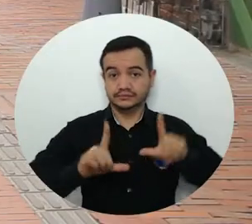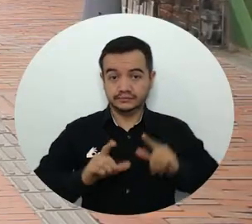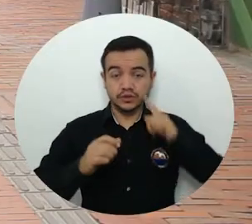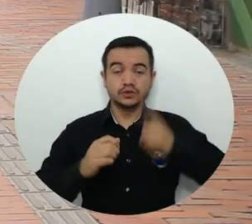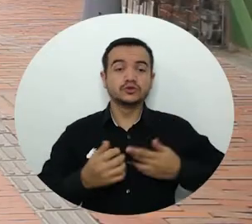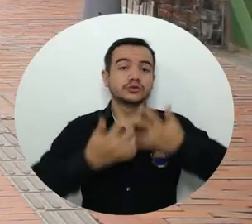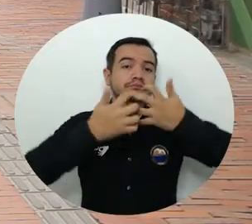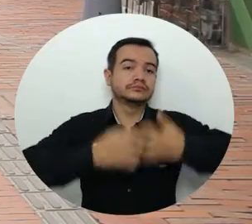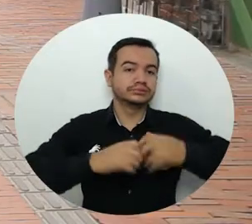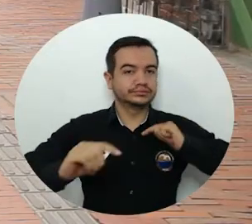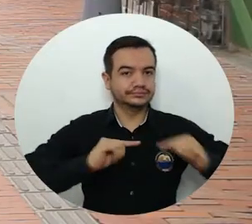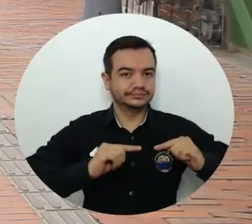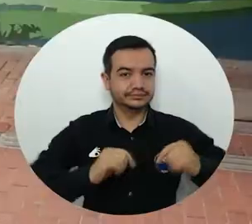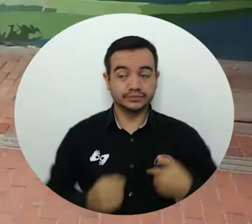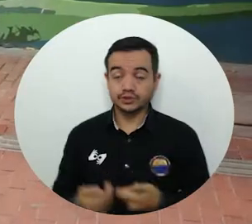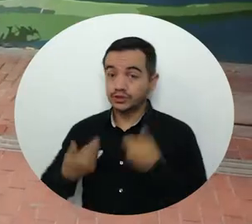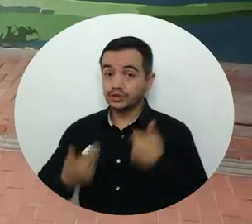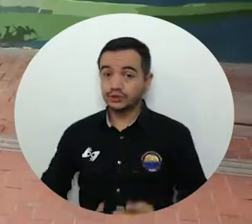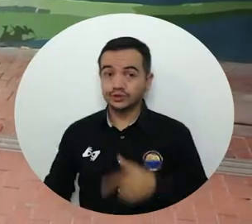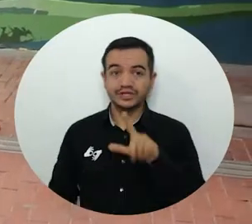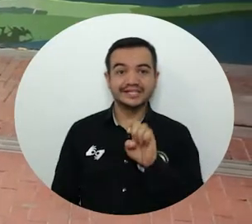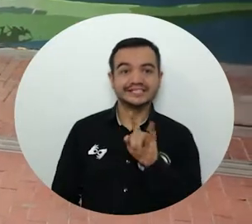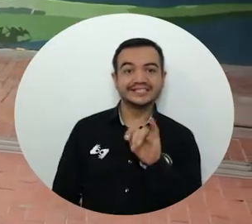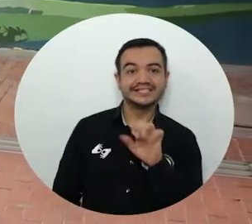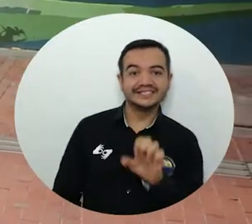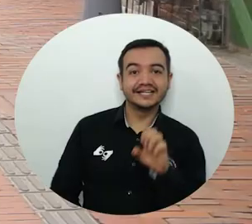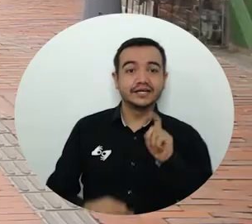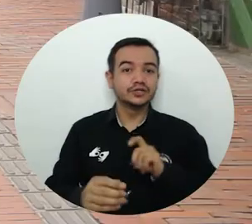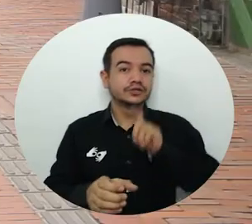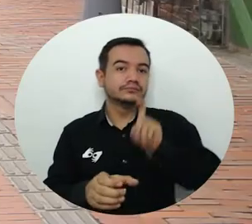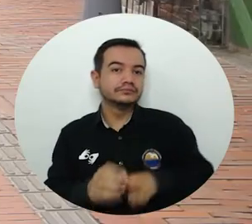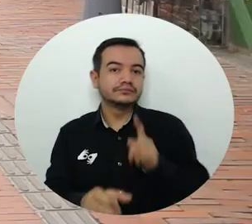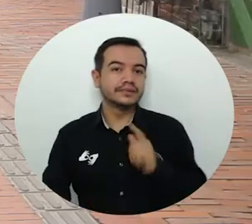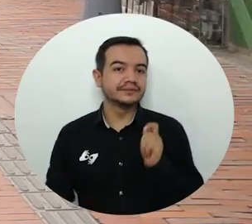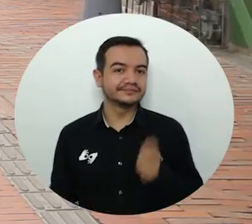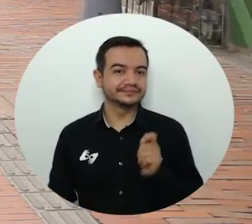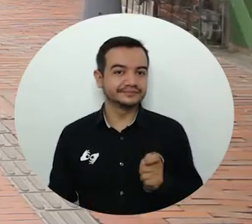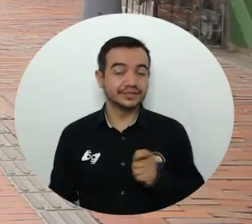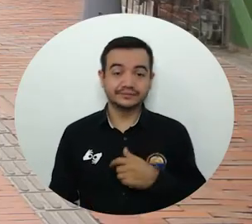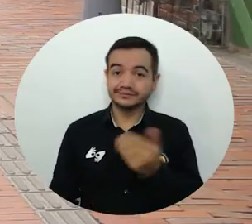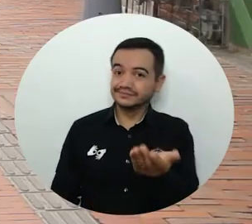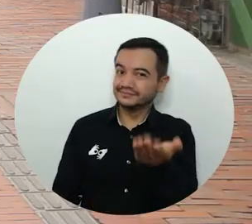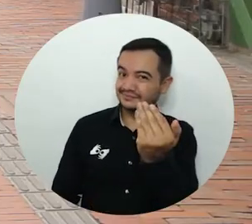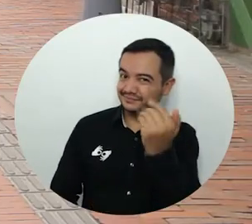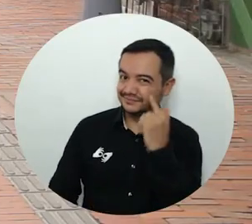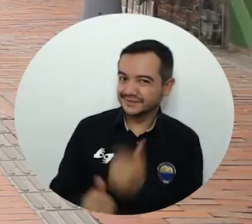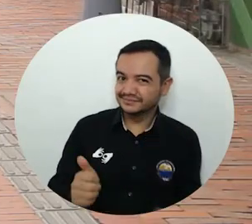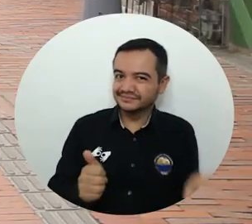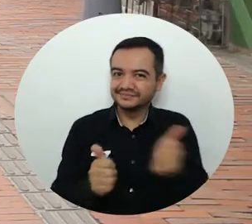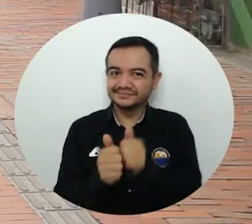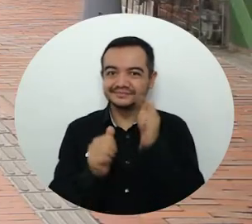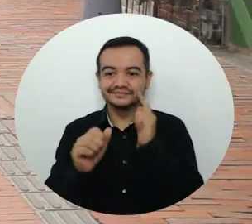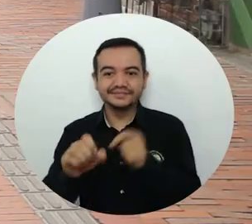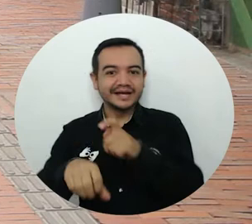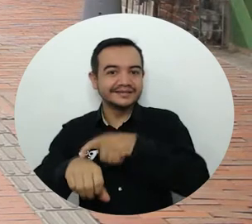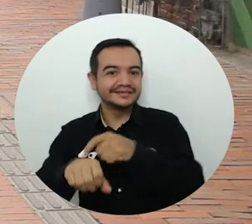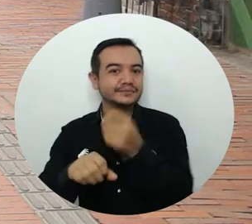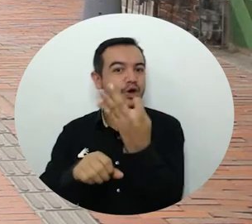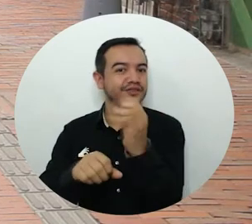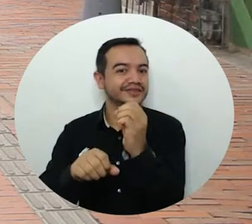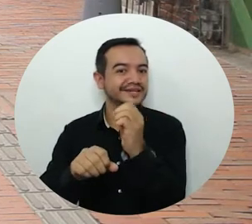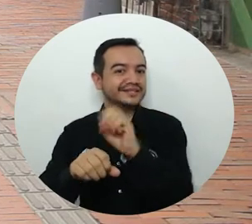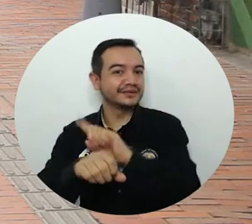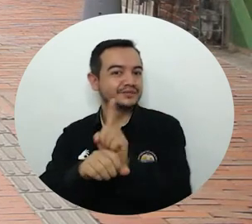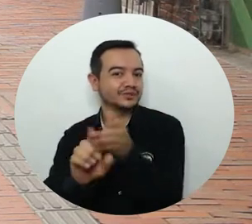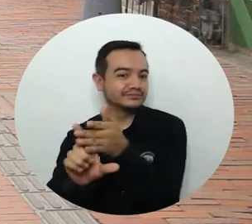Empresa. Yo soy Leslie Velázquez, estudiante del programa de Derecho. Los invitamos a que nos acompañen durante los siguientes 30 minutos para que conozcan